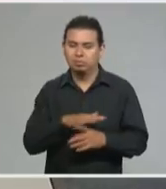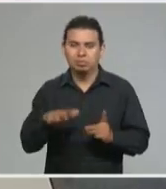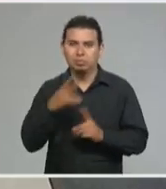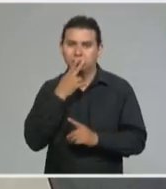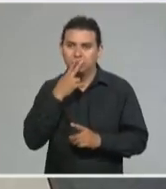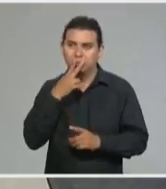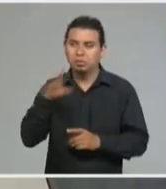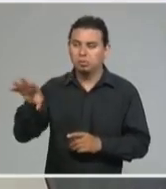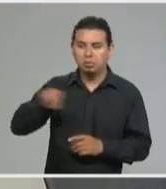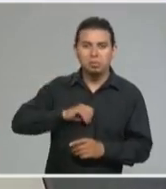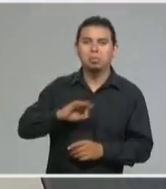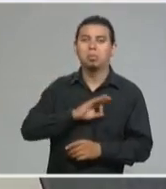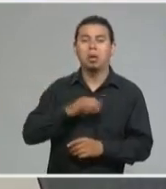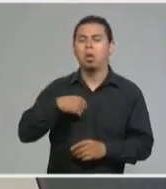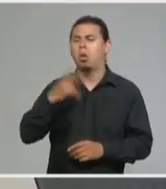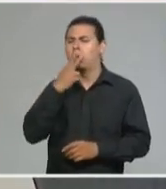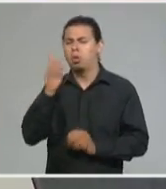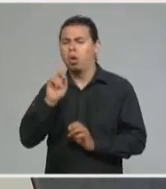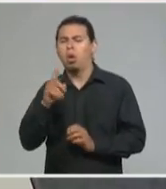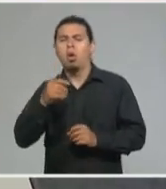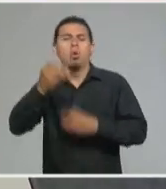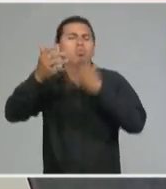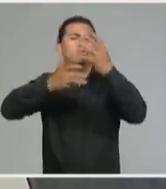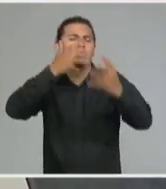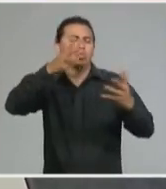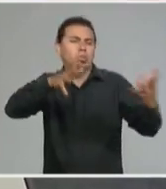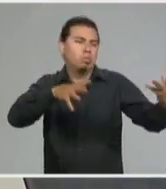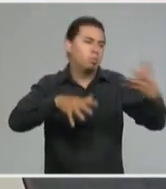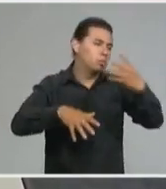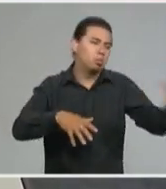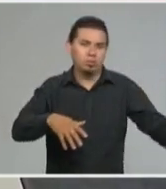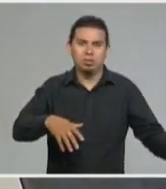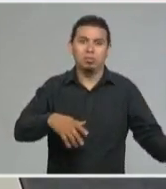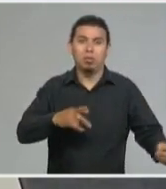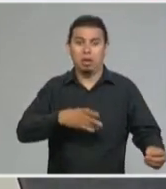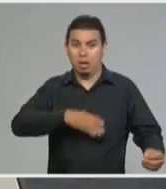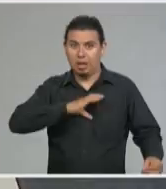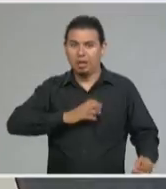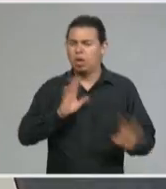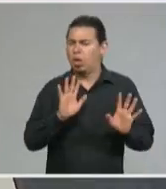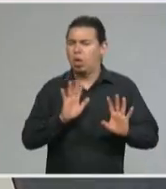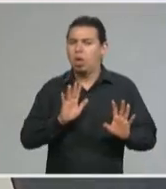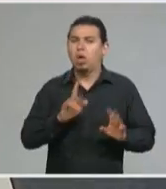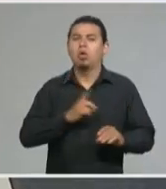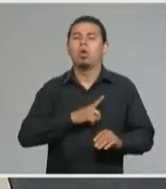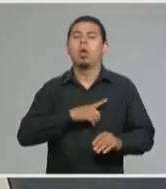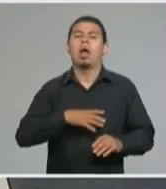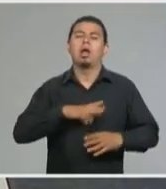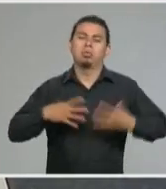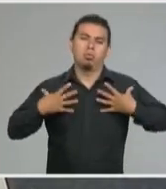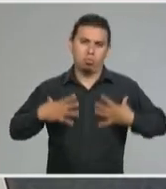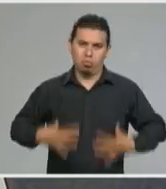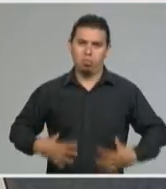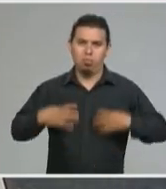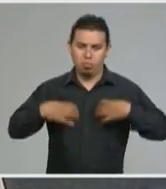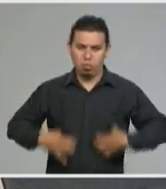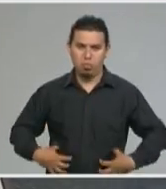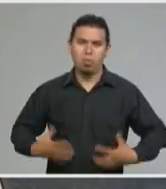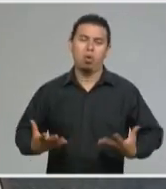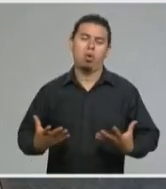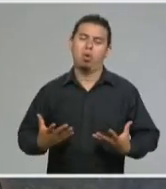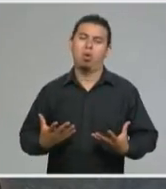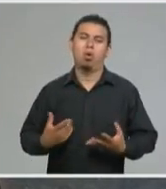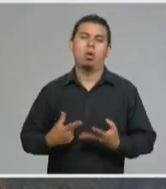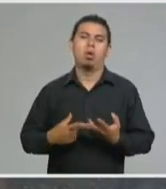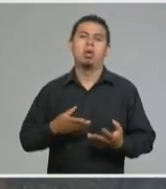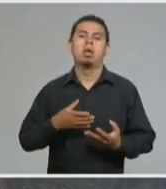pasivo tiene un factor de riesgo muy importante, sin embargo, no tanto para este cáncer, tal vez para cáncer de pulmón o algún otro cáncer relacionado, cáncer de